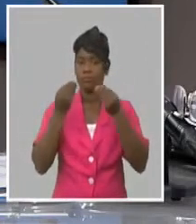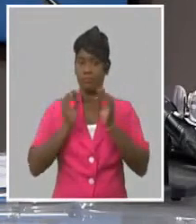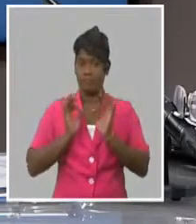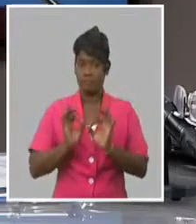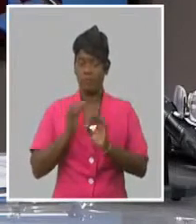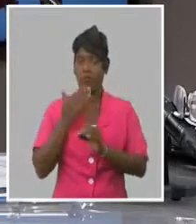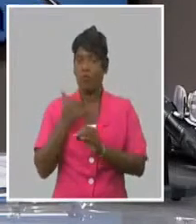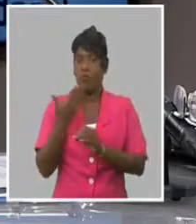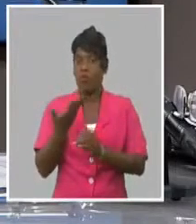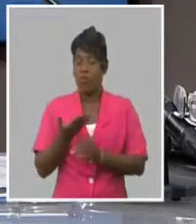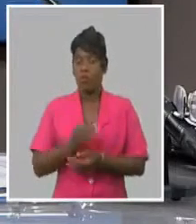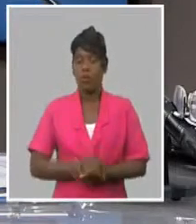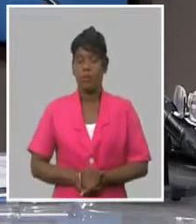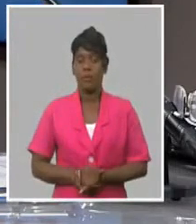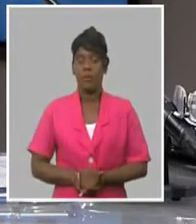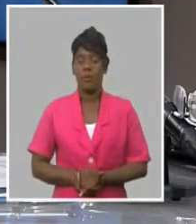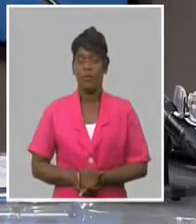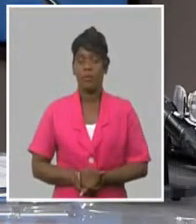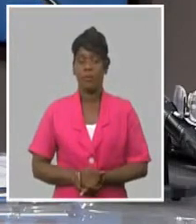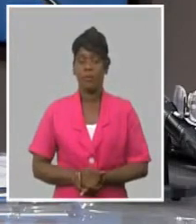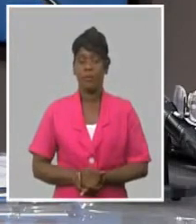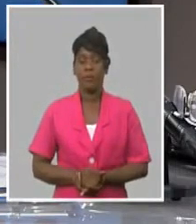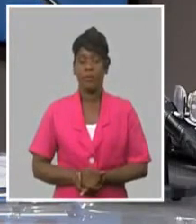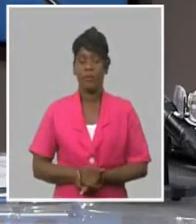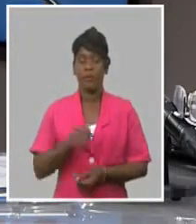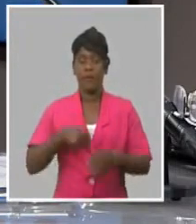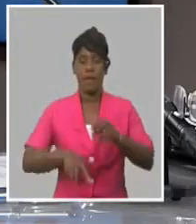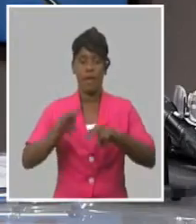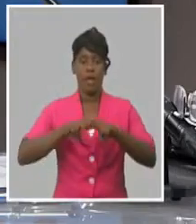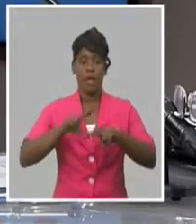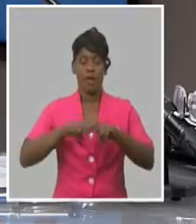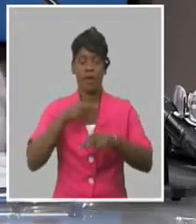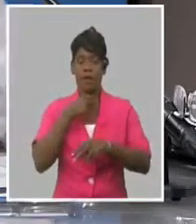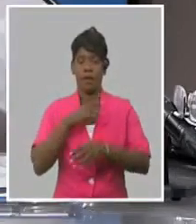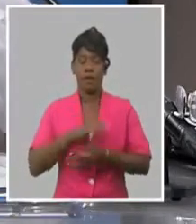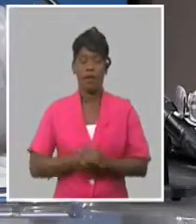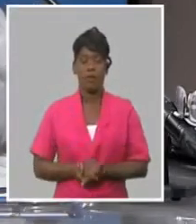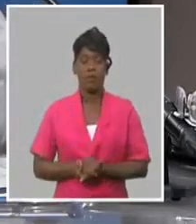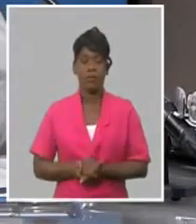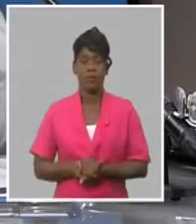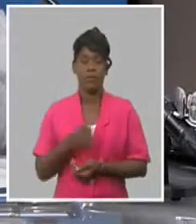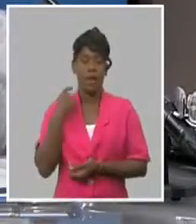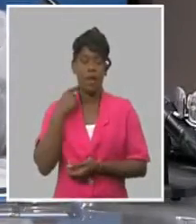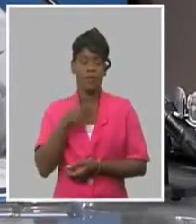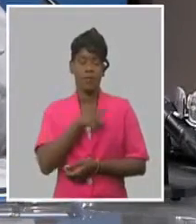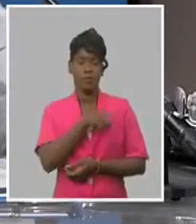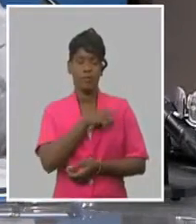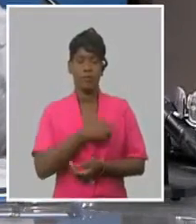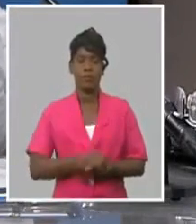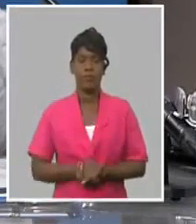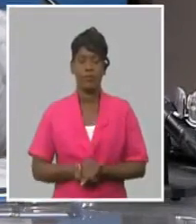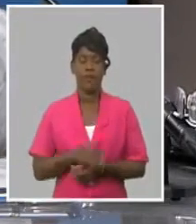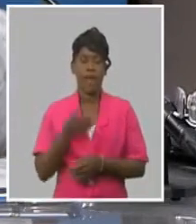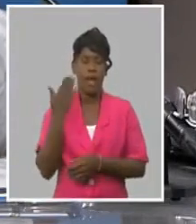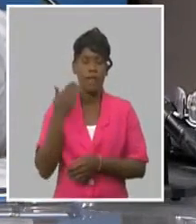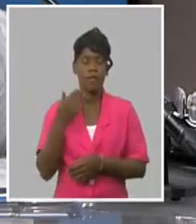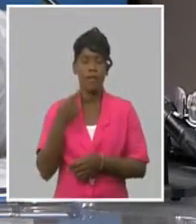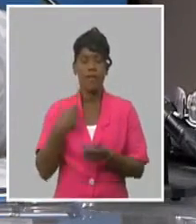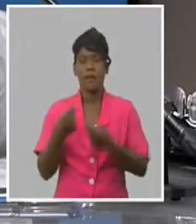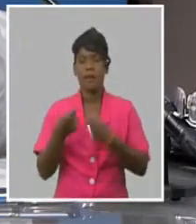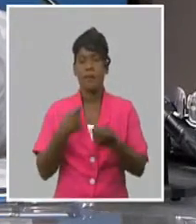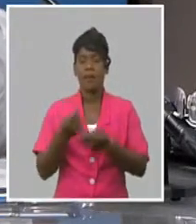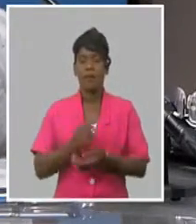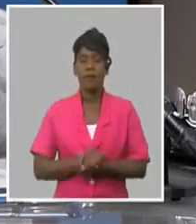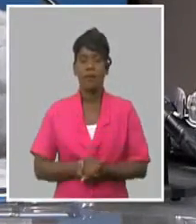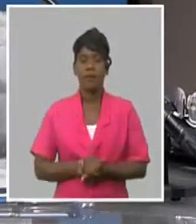ayudarme con el número. En la capital, en los últimos años, se vendían casi